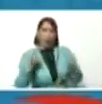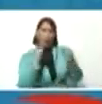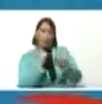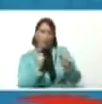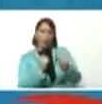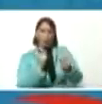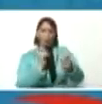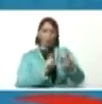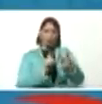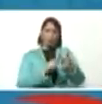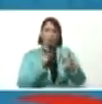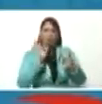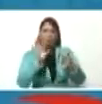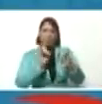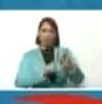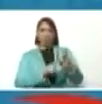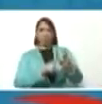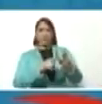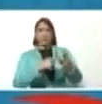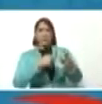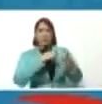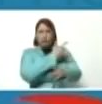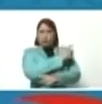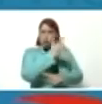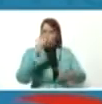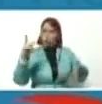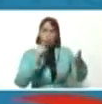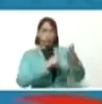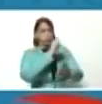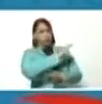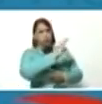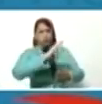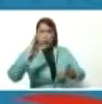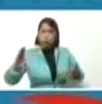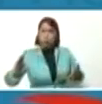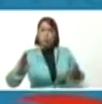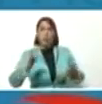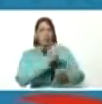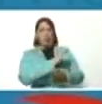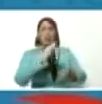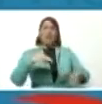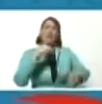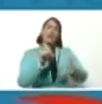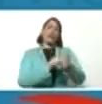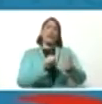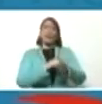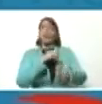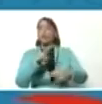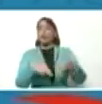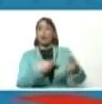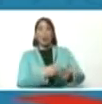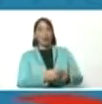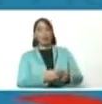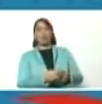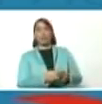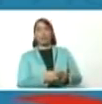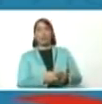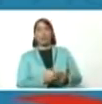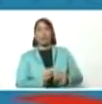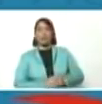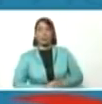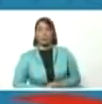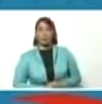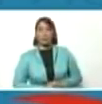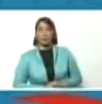país amazónico, somos un país caribeño. El Caribe donde jamás, presidente, llegan